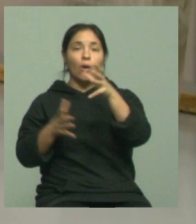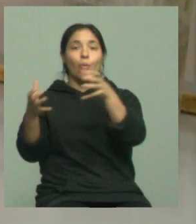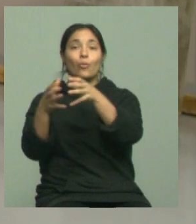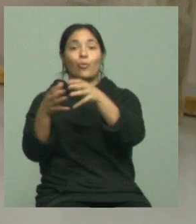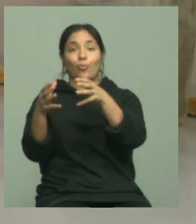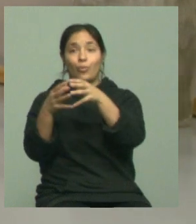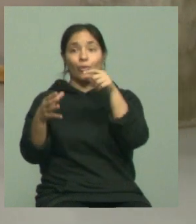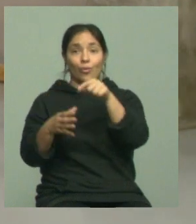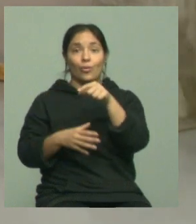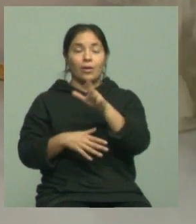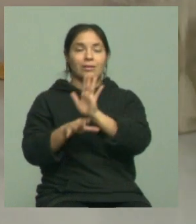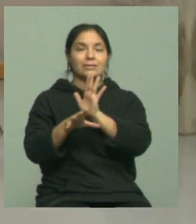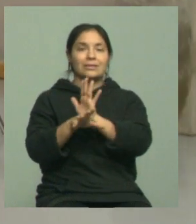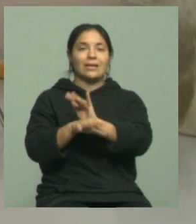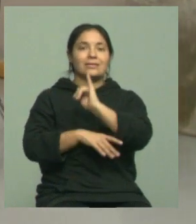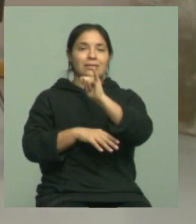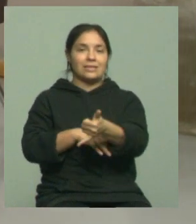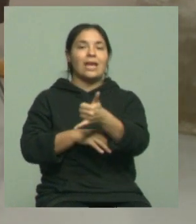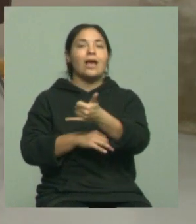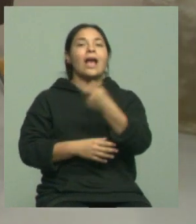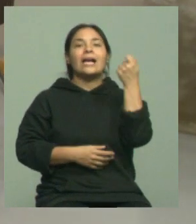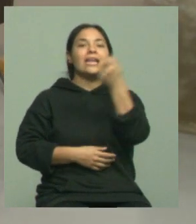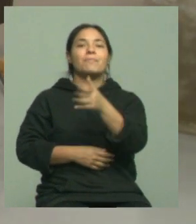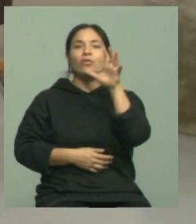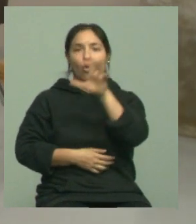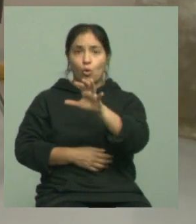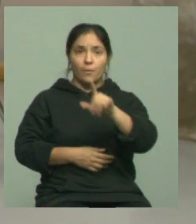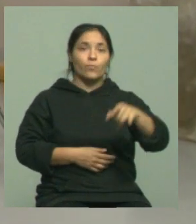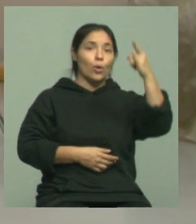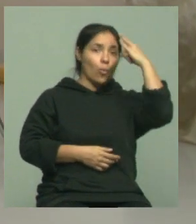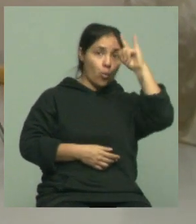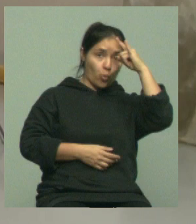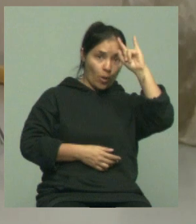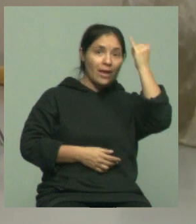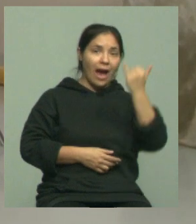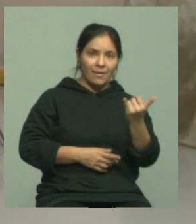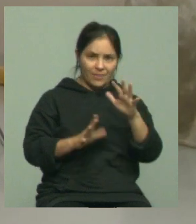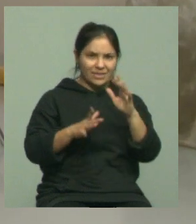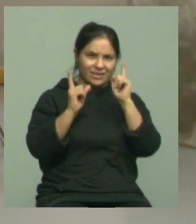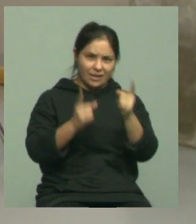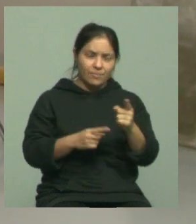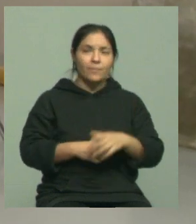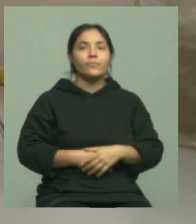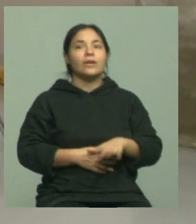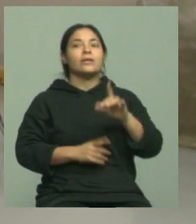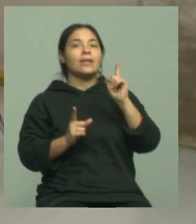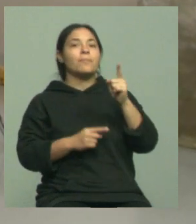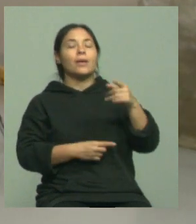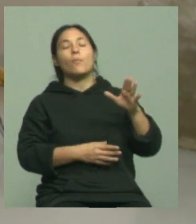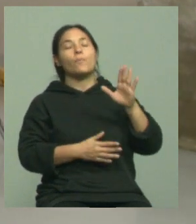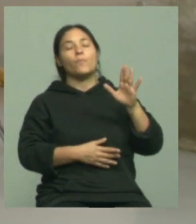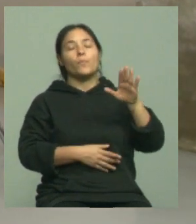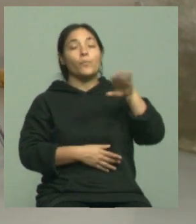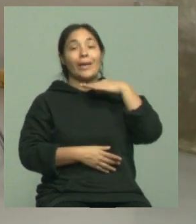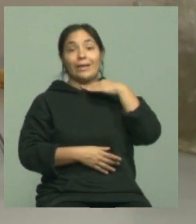grupo, es considerado un crimen de odio. Creo que Uruguay también tiene alguna legislación parecida y el DF también. Nadie más en